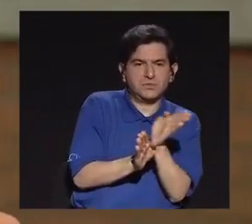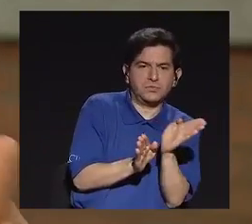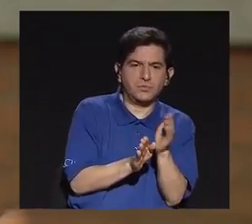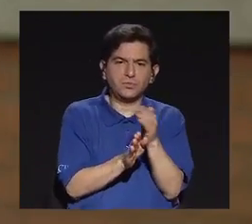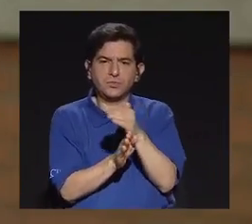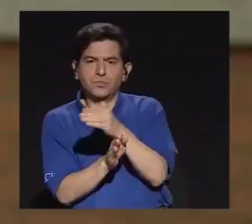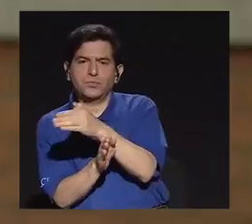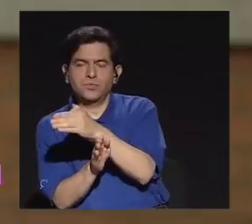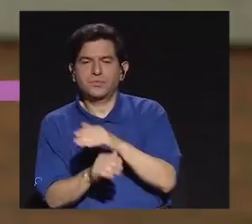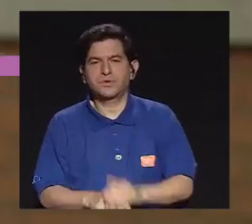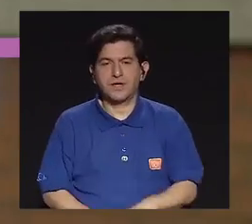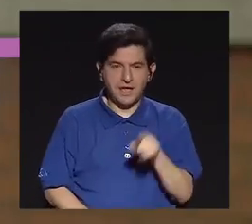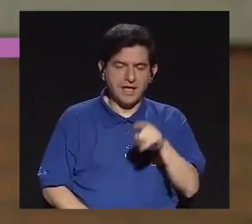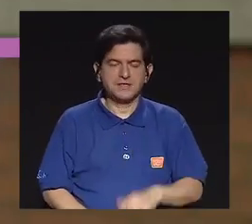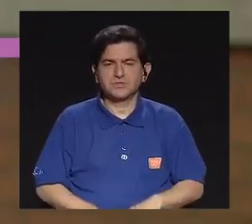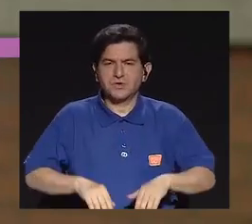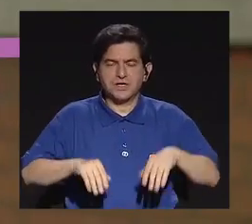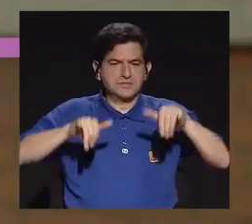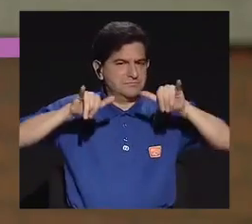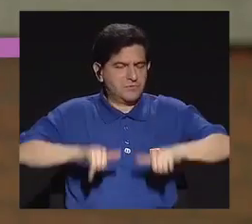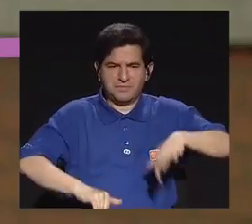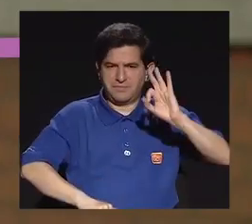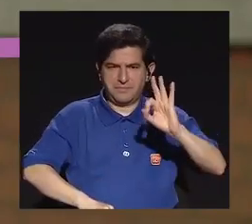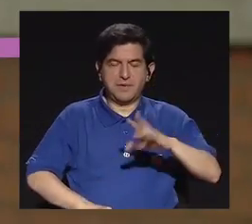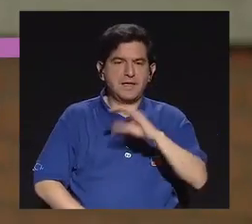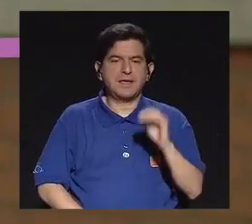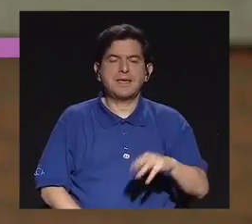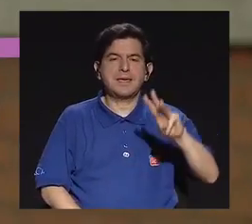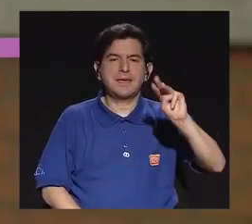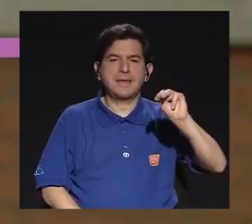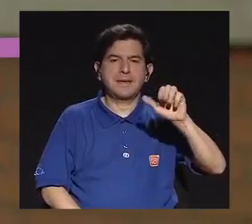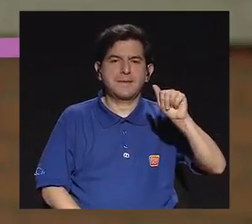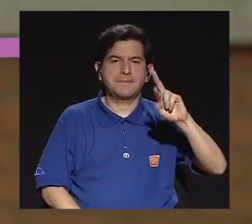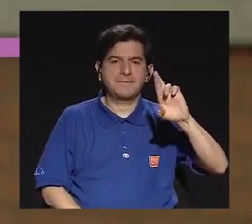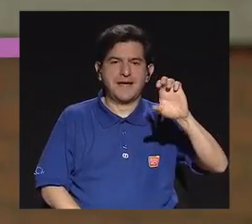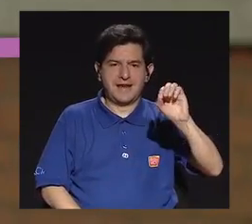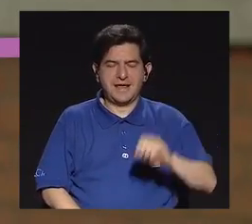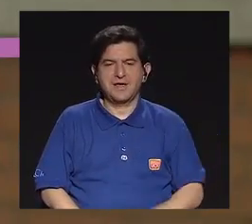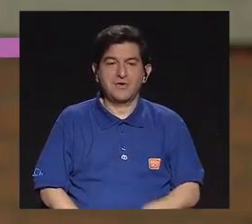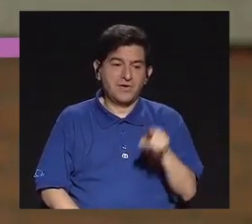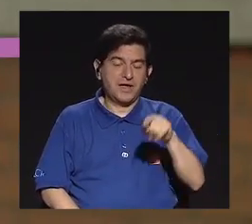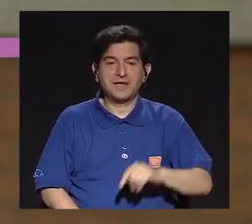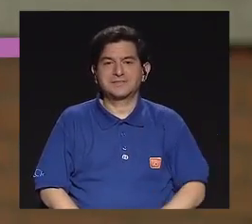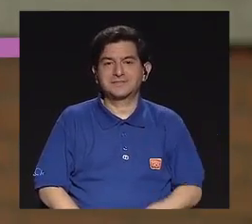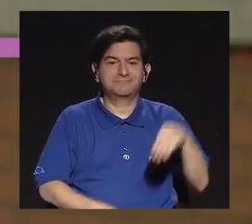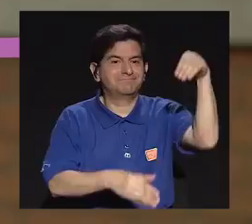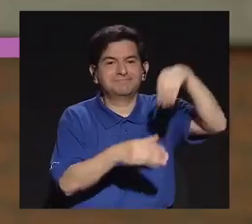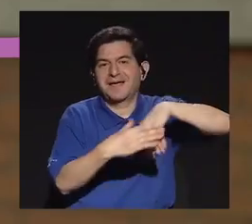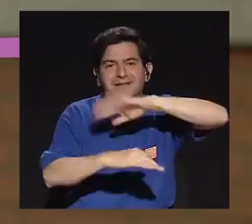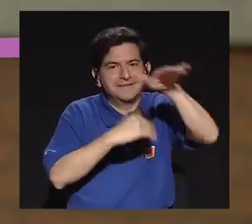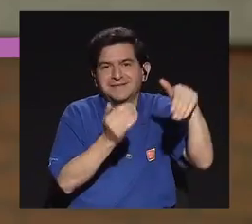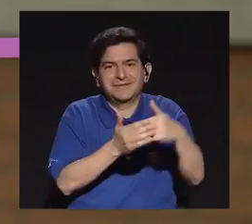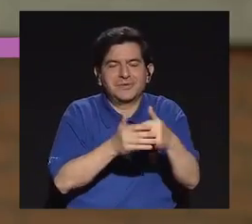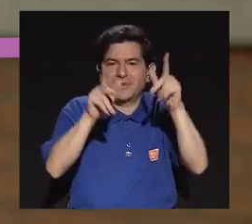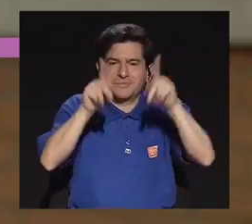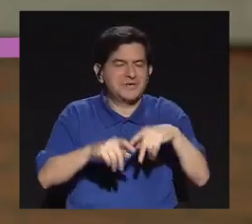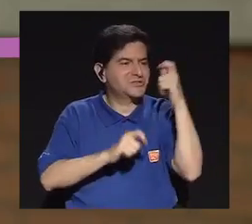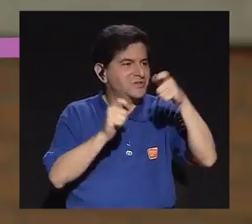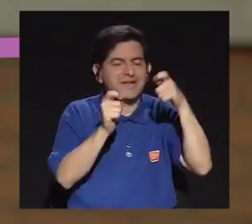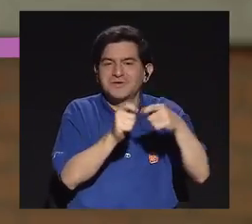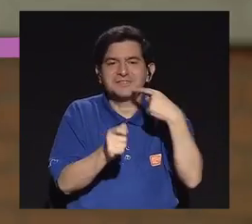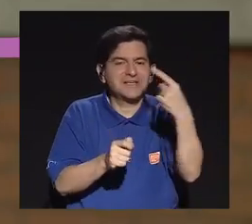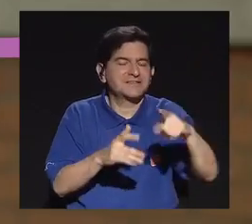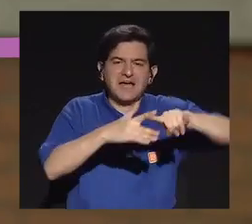para algún lado cuando camina. Eso llamamos inestabilidad. Y el mareo es ya así como el cajón de los chunches, ¿verdad? Generalmente el paciente no